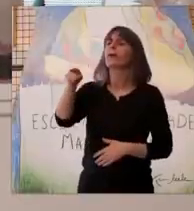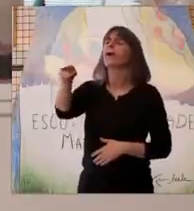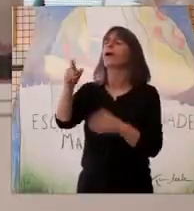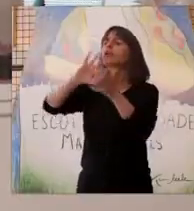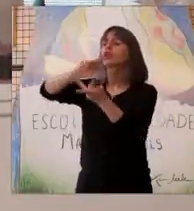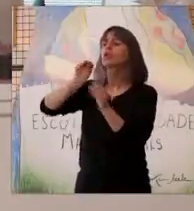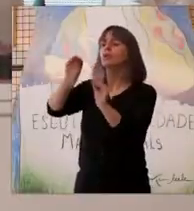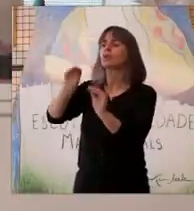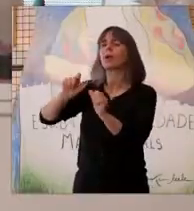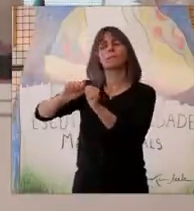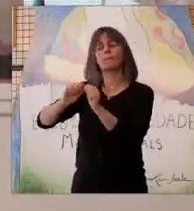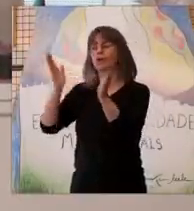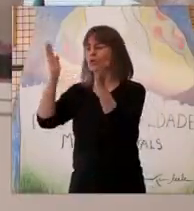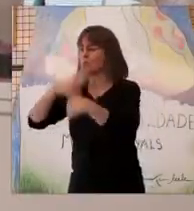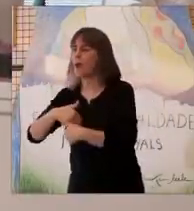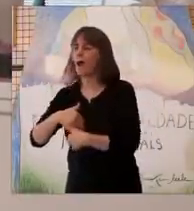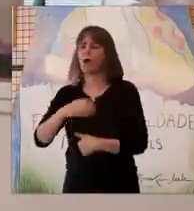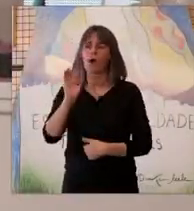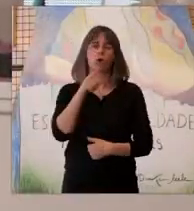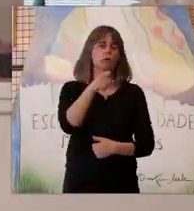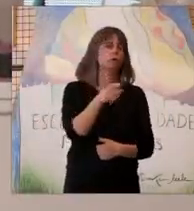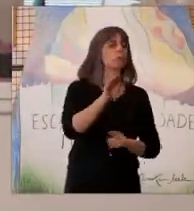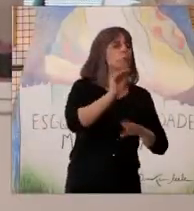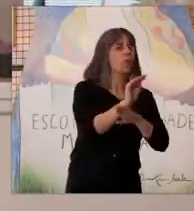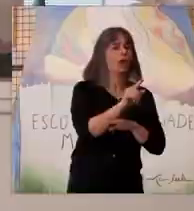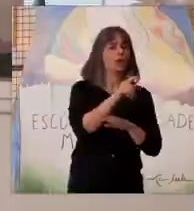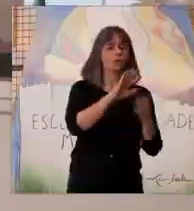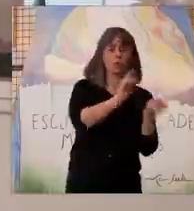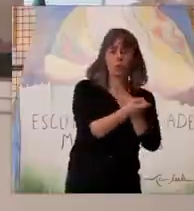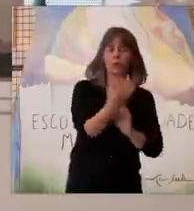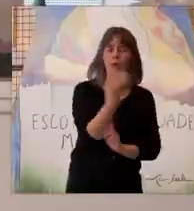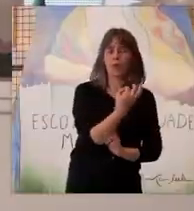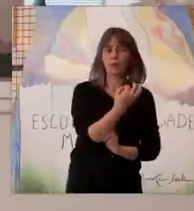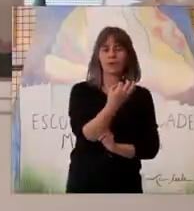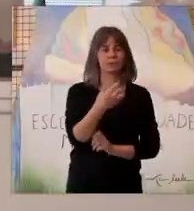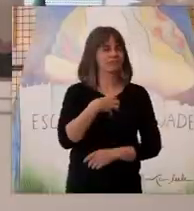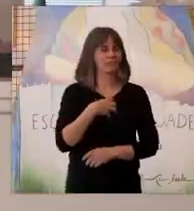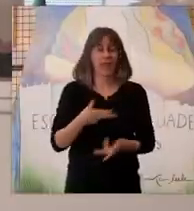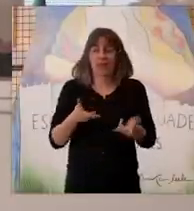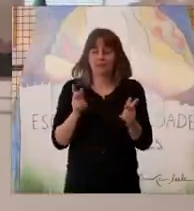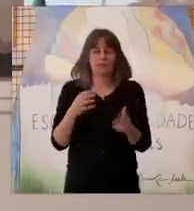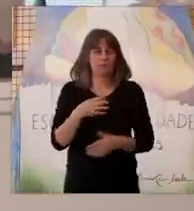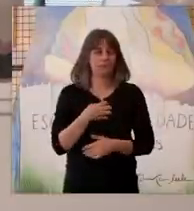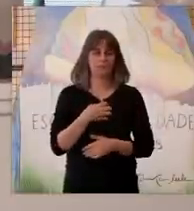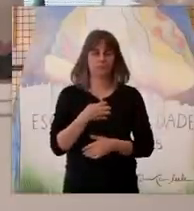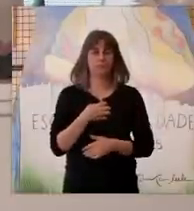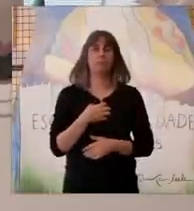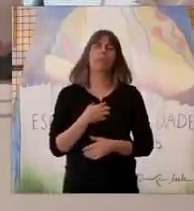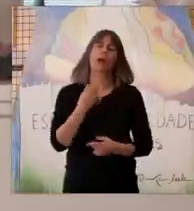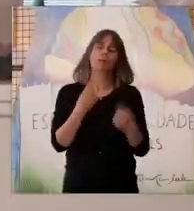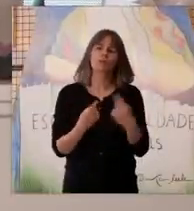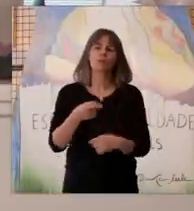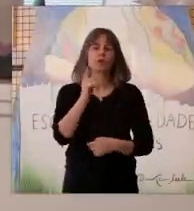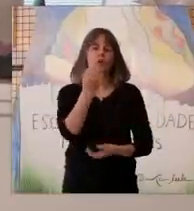en este estereotipo hoy estás tirando por este sesgo Entonces no solo es la creación sino también la dotación muchas veces